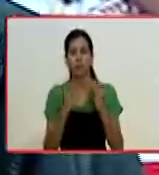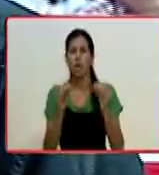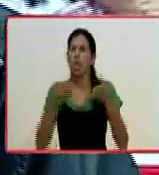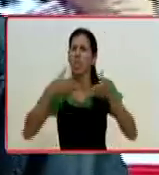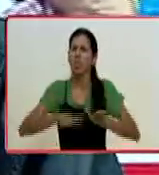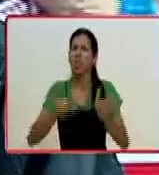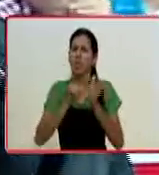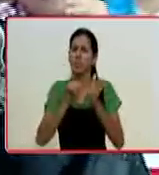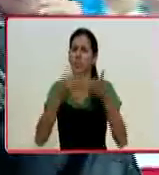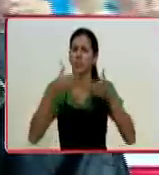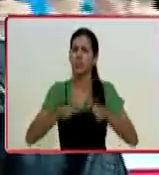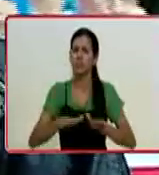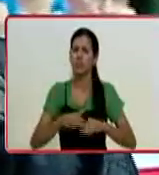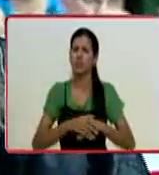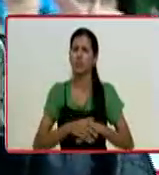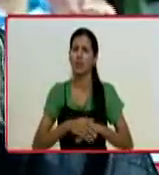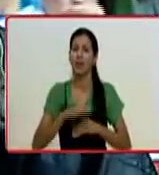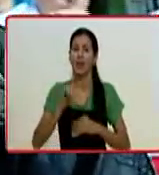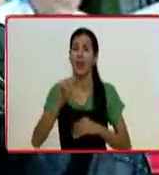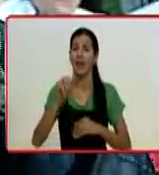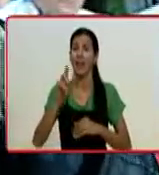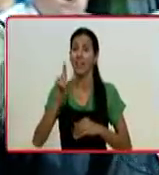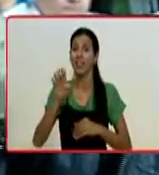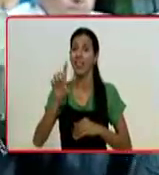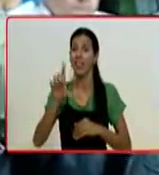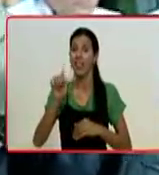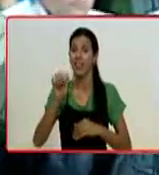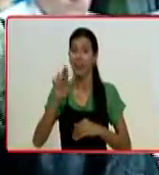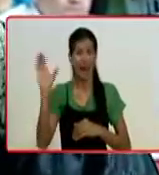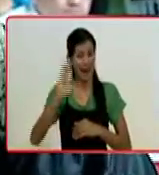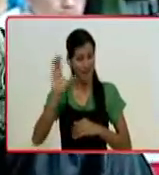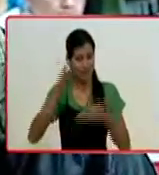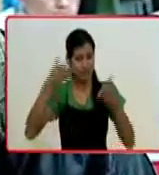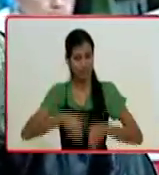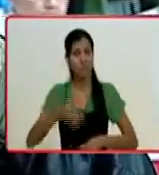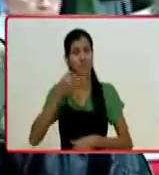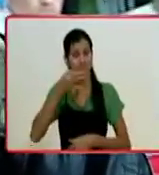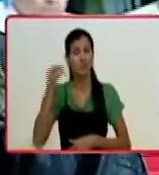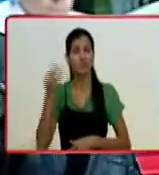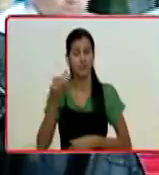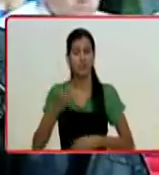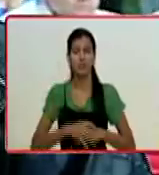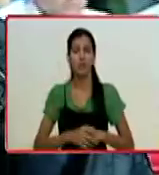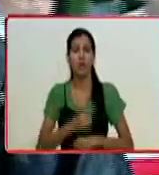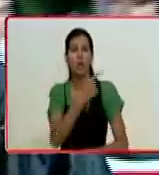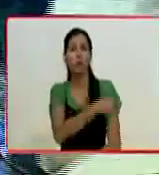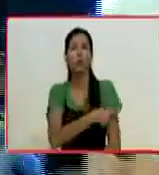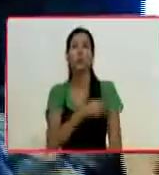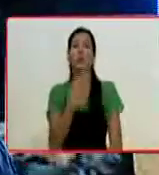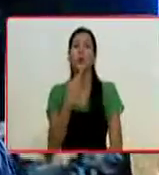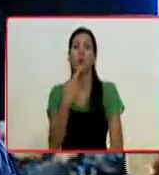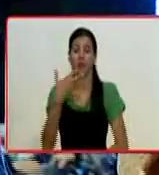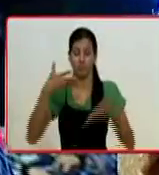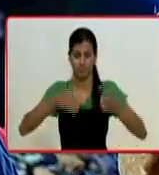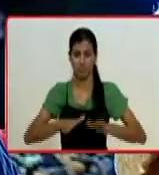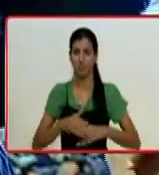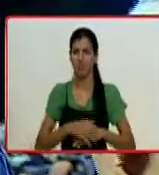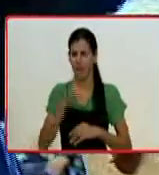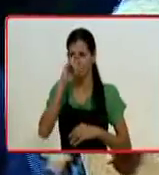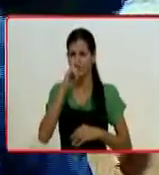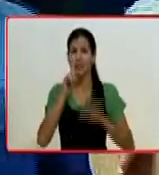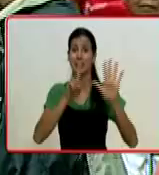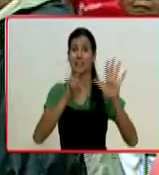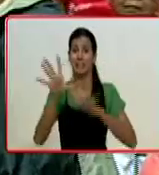tú? Yo nací en la Candelaria. Ah, aquí, caraqueño, caraqueño, pues. Caraqueño, caraqueño, en la Cruz Roja nací yo. ¿Qué edad tienes tú? Hoy para